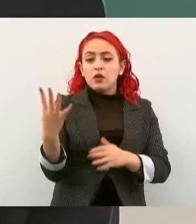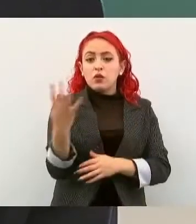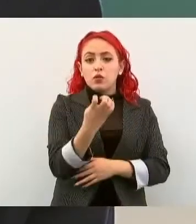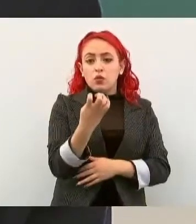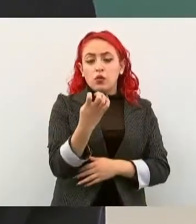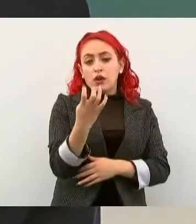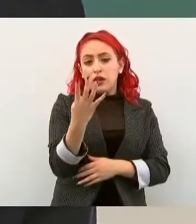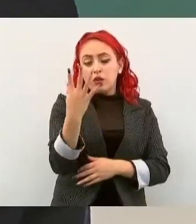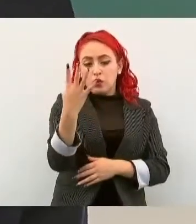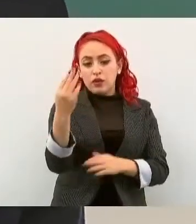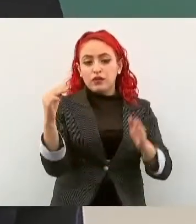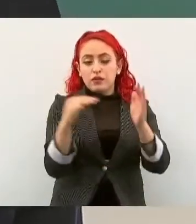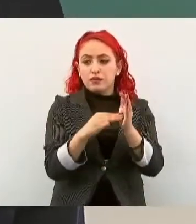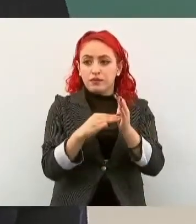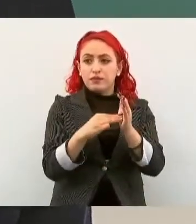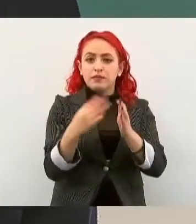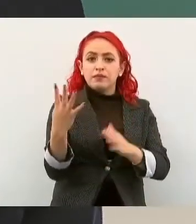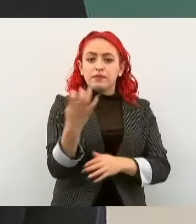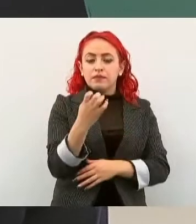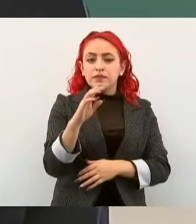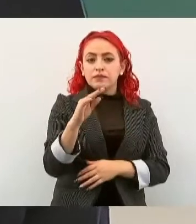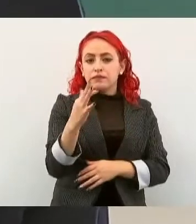4,981, que es el